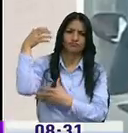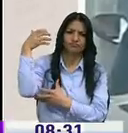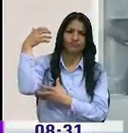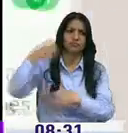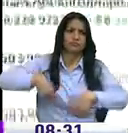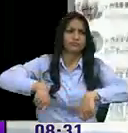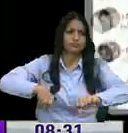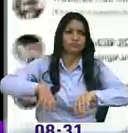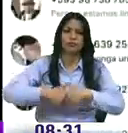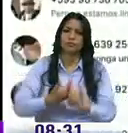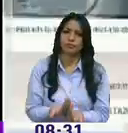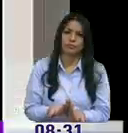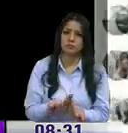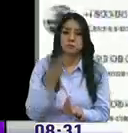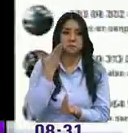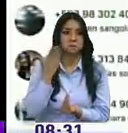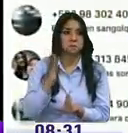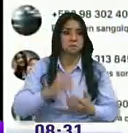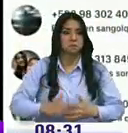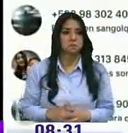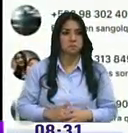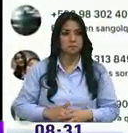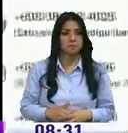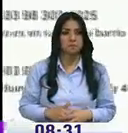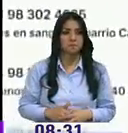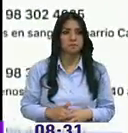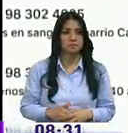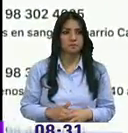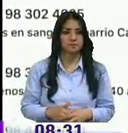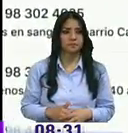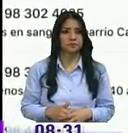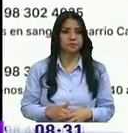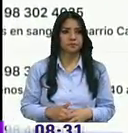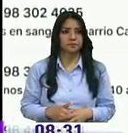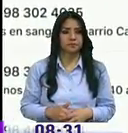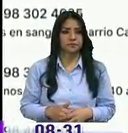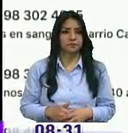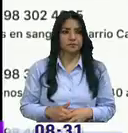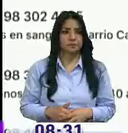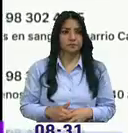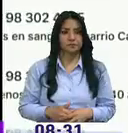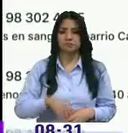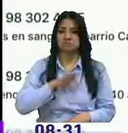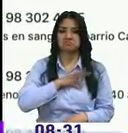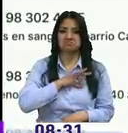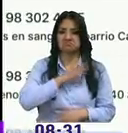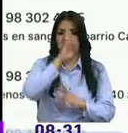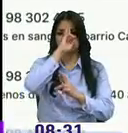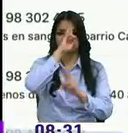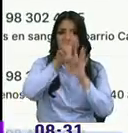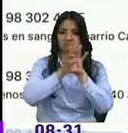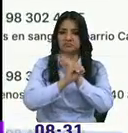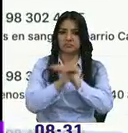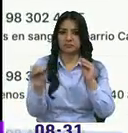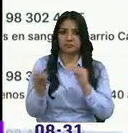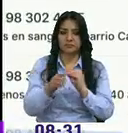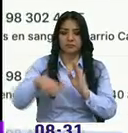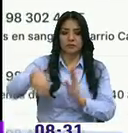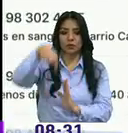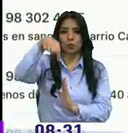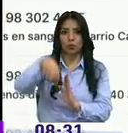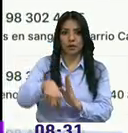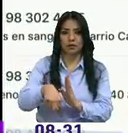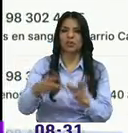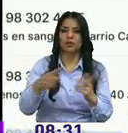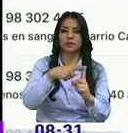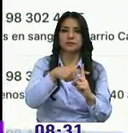así? Yo no sé. Las motociclistas son a ratos súper inconscientes. Este es un hueco en la subida del cementerio de